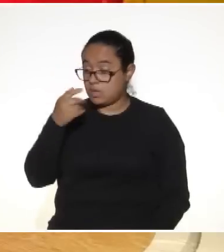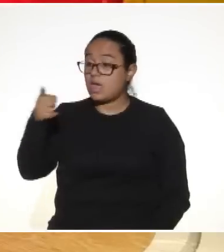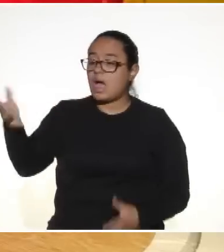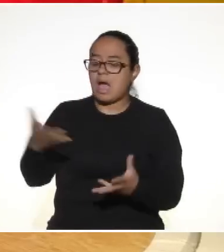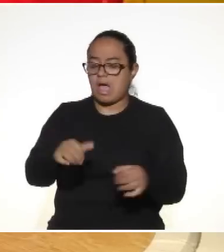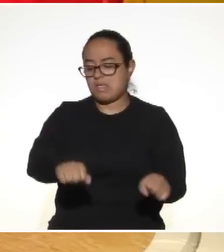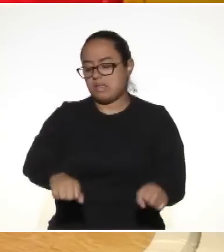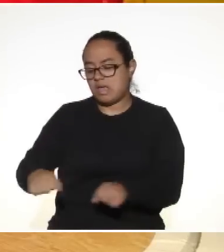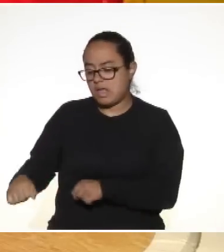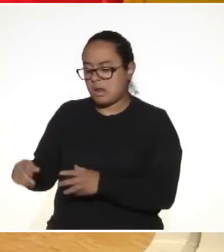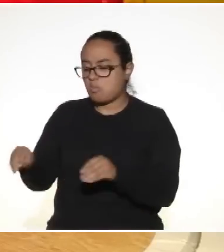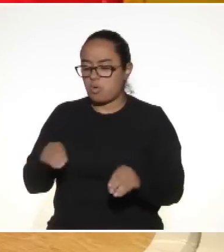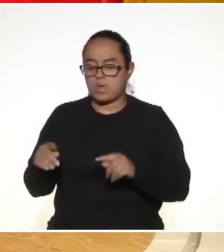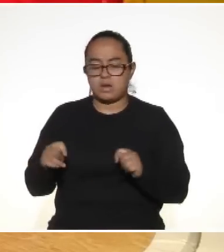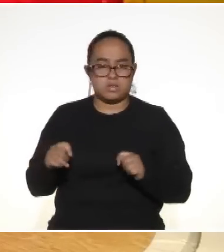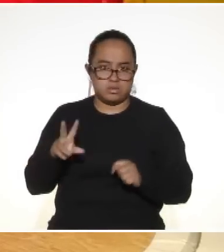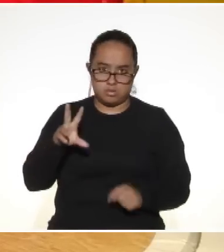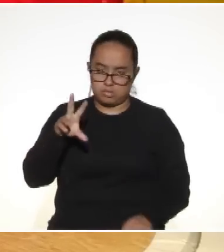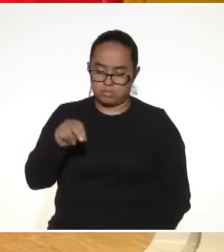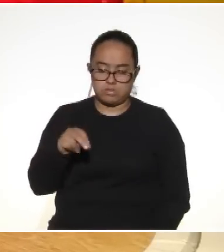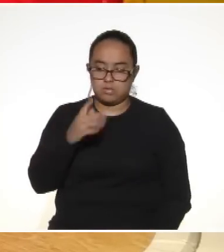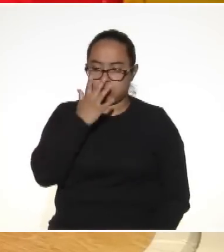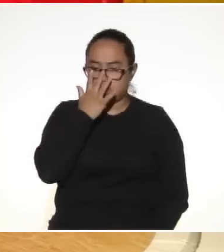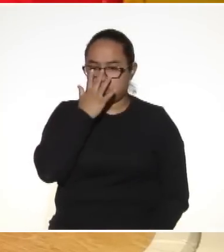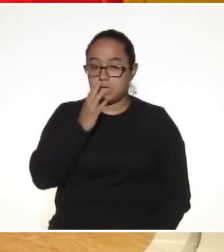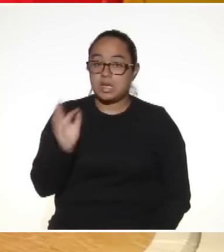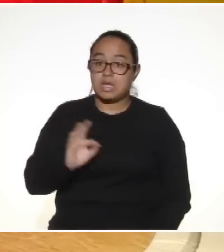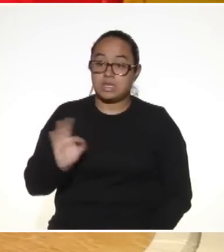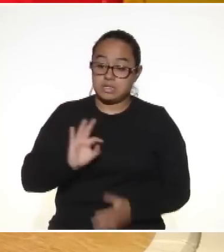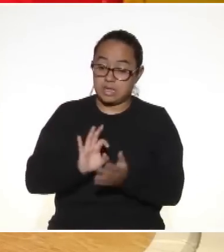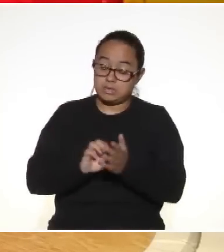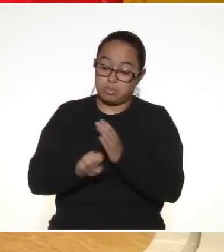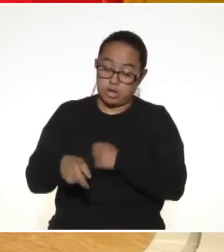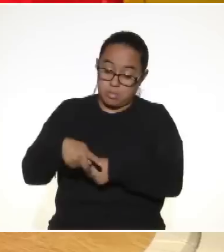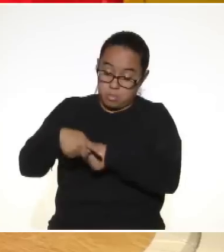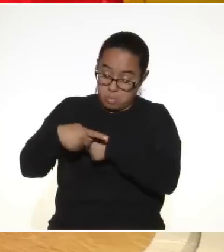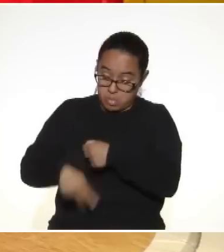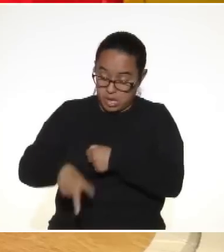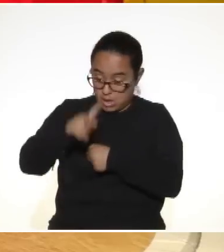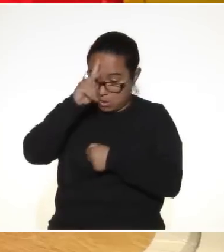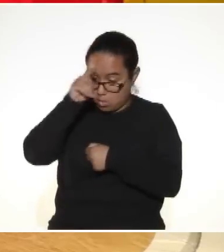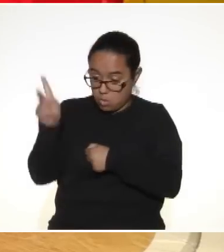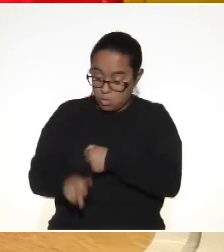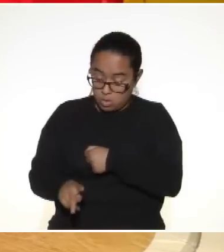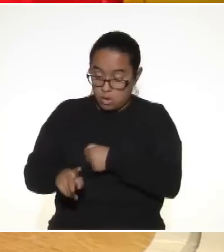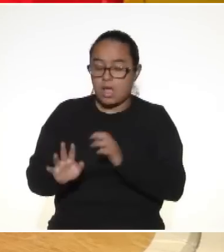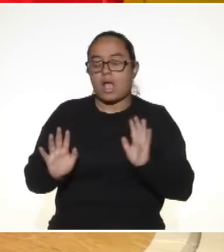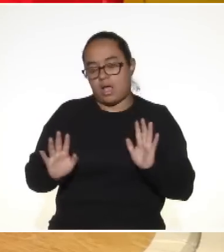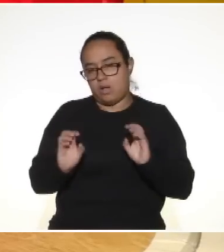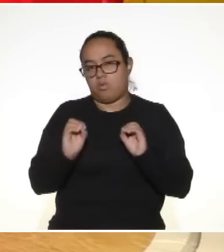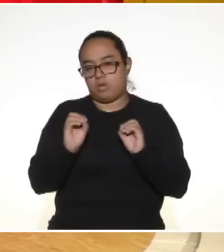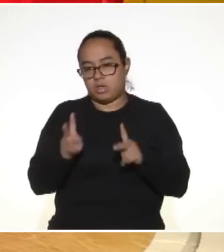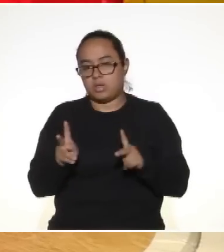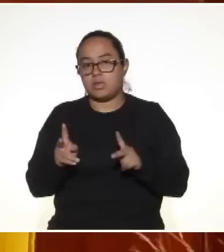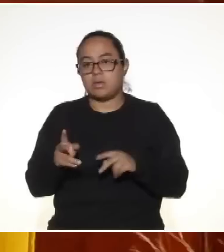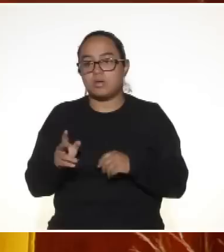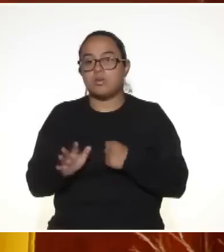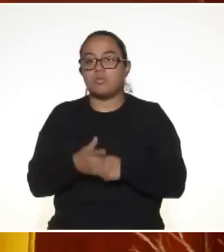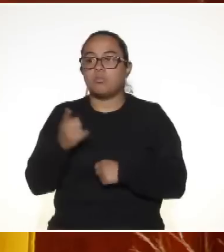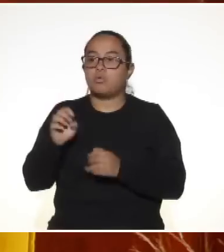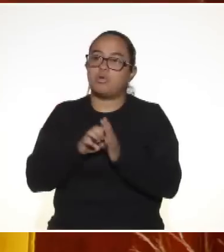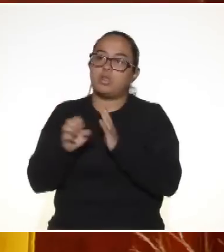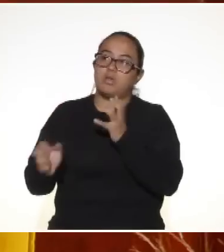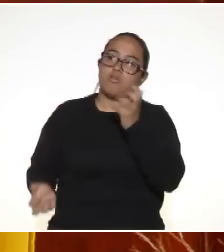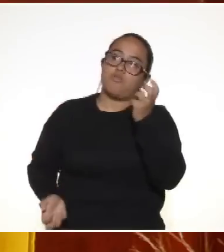o lo desplacen de ese lugar, al menos que esté en peligro inminente su vida. Si está en peligro inminente su vida, porque hay